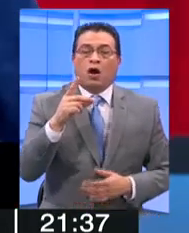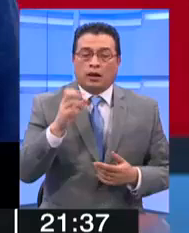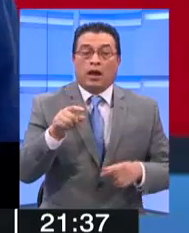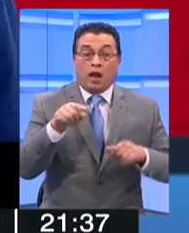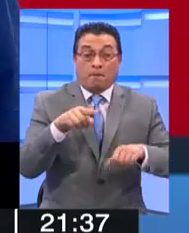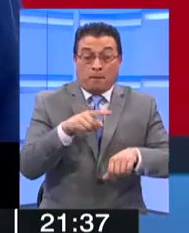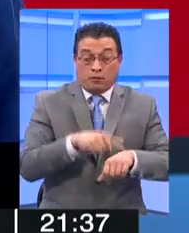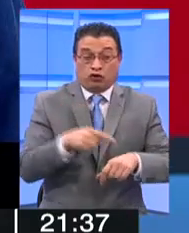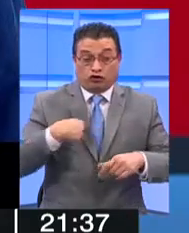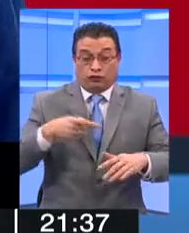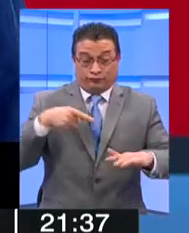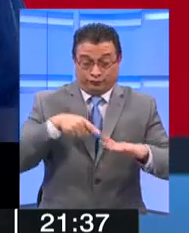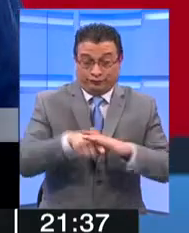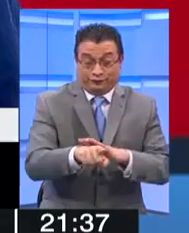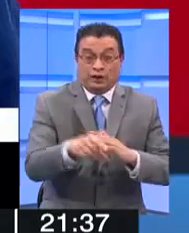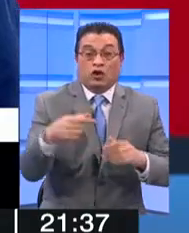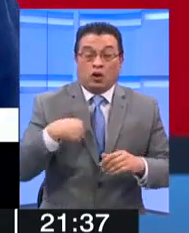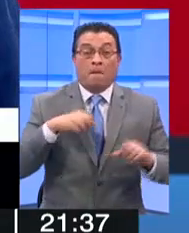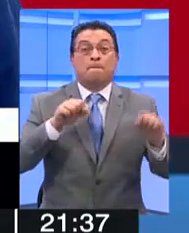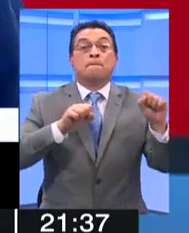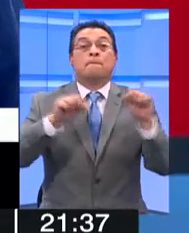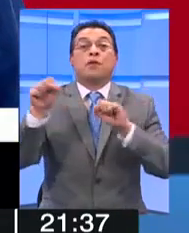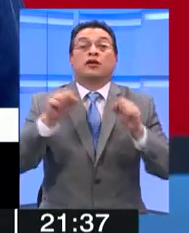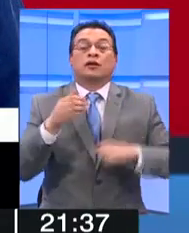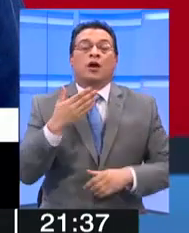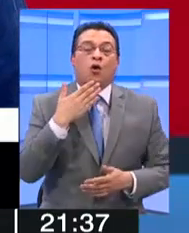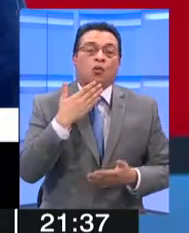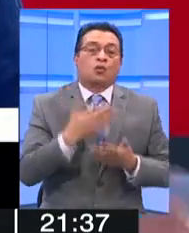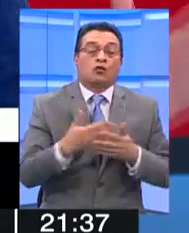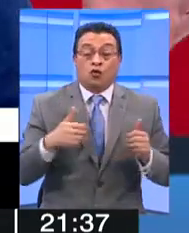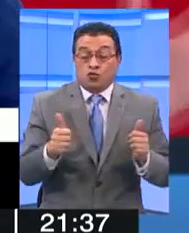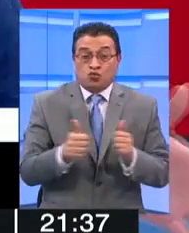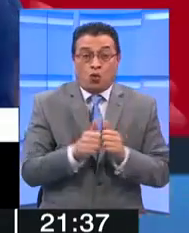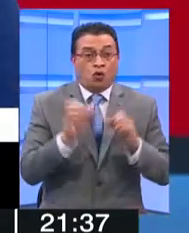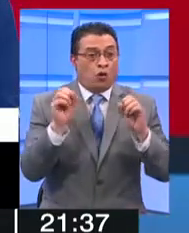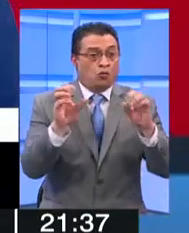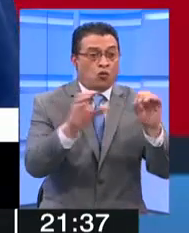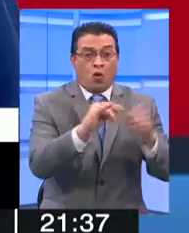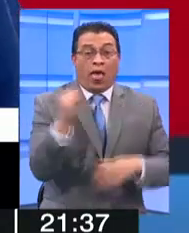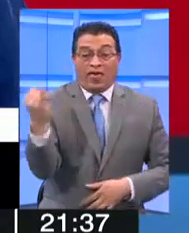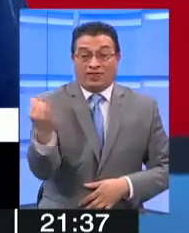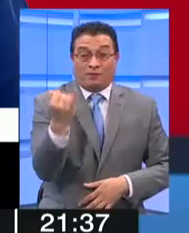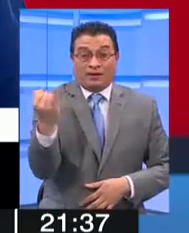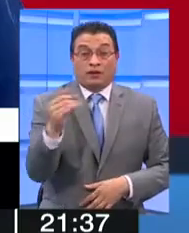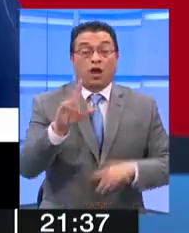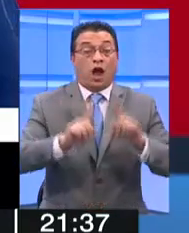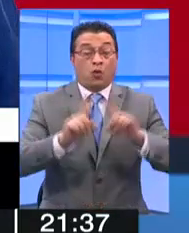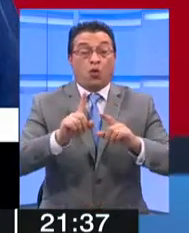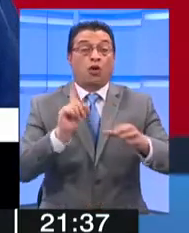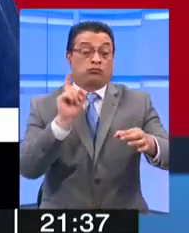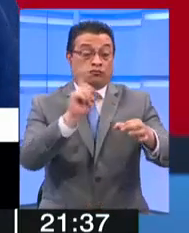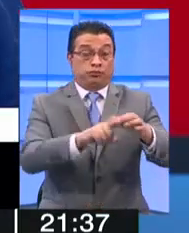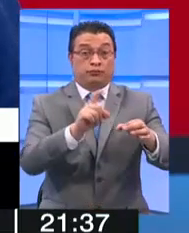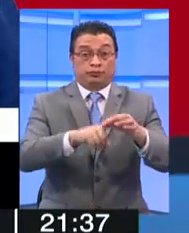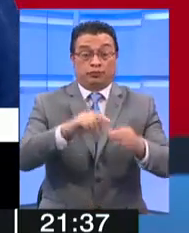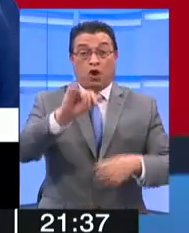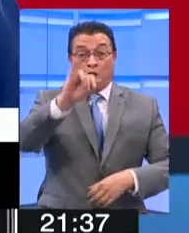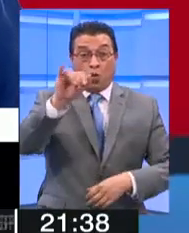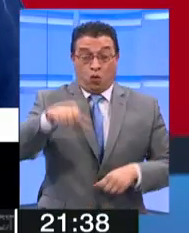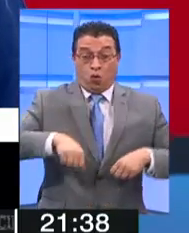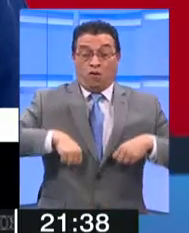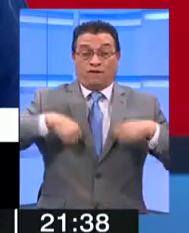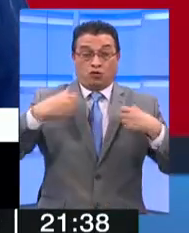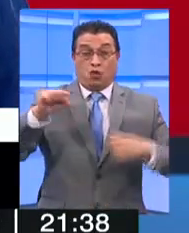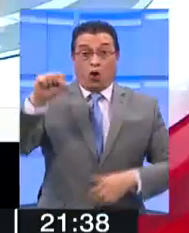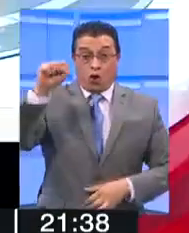en que al menos yo entré en la política, ¿ya? Que fue junto a mucha gente que eran independientes, pero también militantes, muchos de ellos de la J, de la Juventud